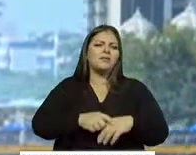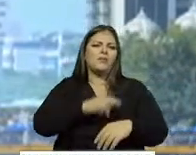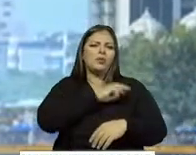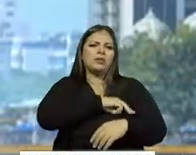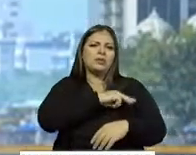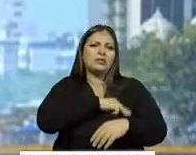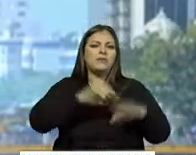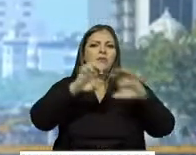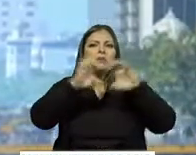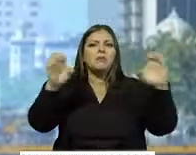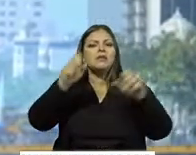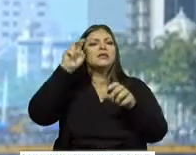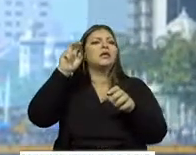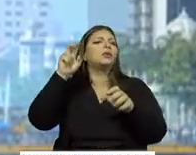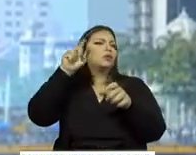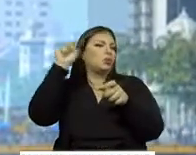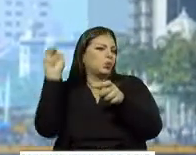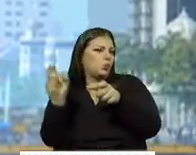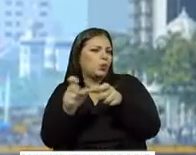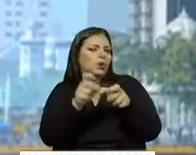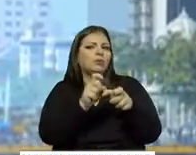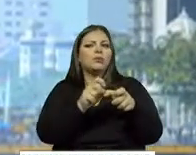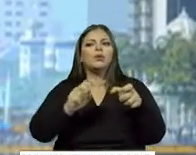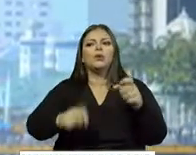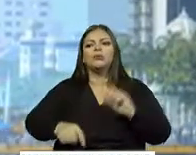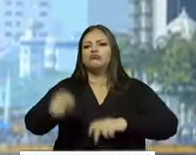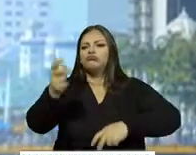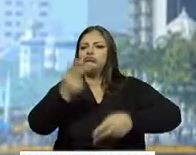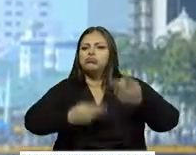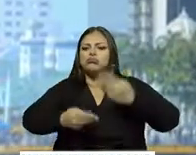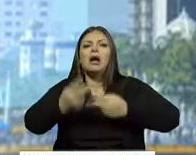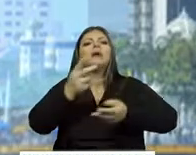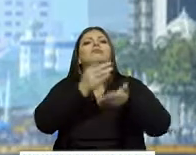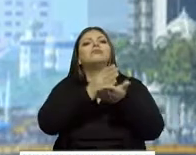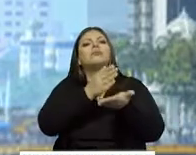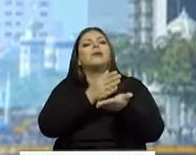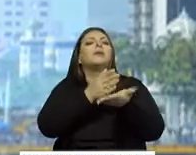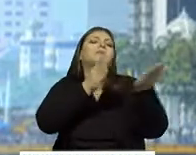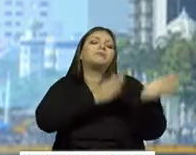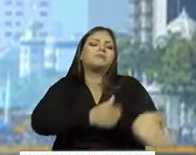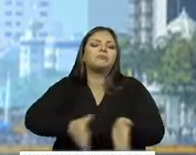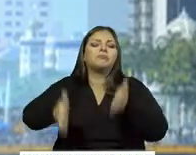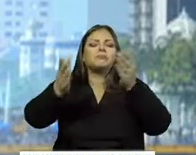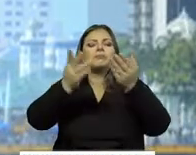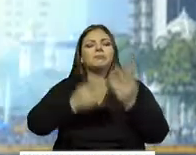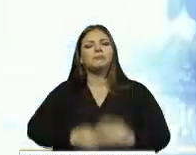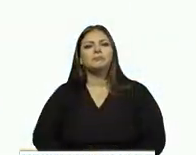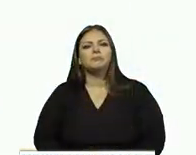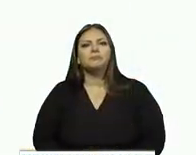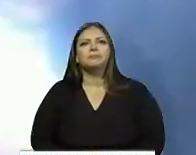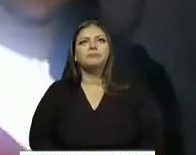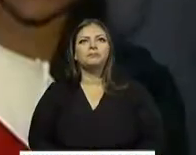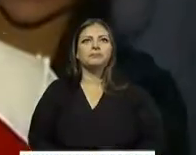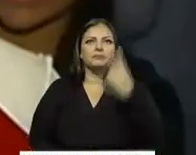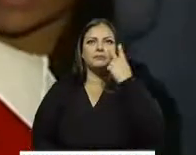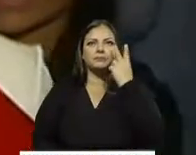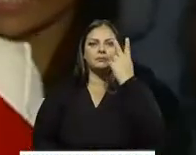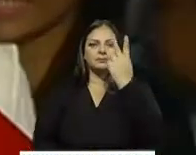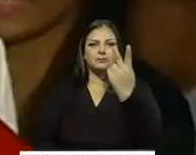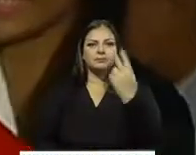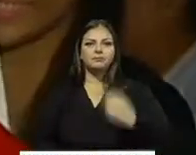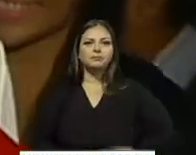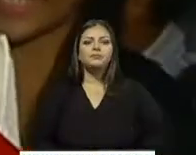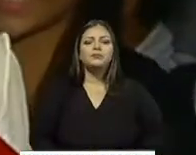de la avenida 9 de octubre. El 6 de julio, el Festival Internacional Tattoo Fest. Estos son